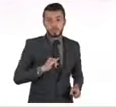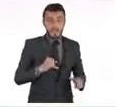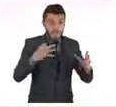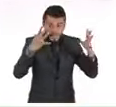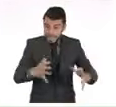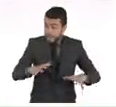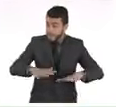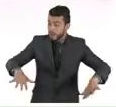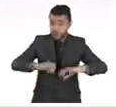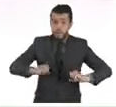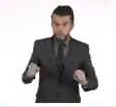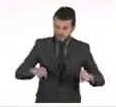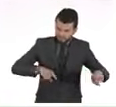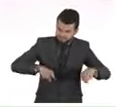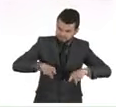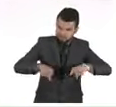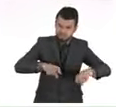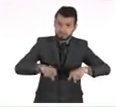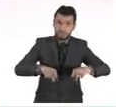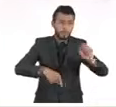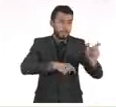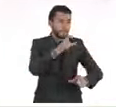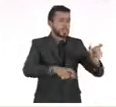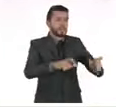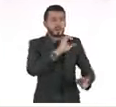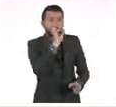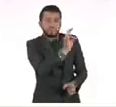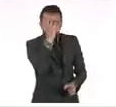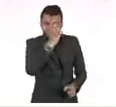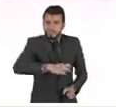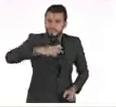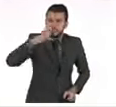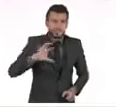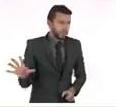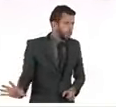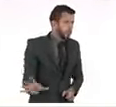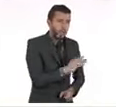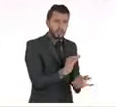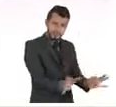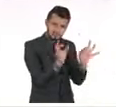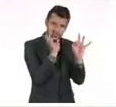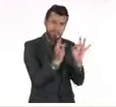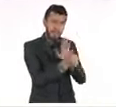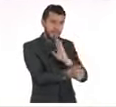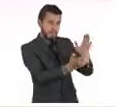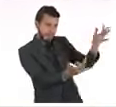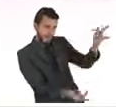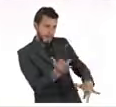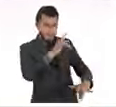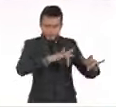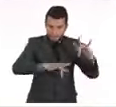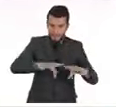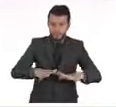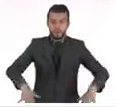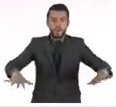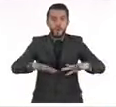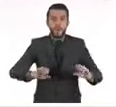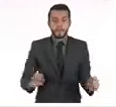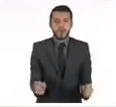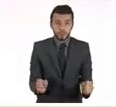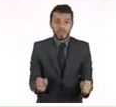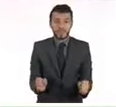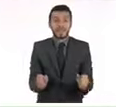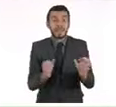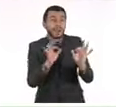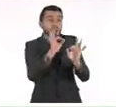ciudad que atrae a las mejores personas, y por supuesto tener una ciudad que esté pensada para las necesidades de